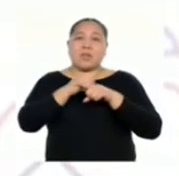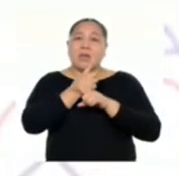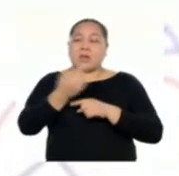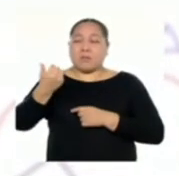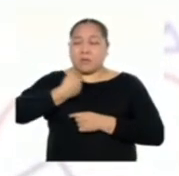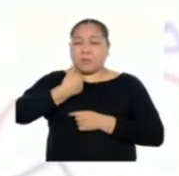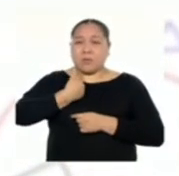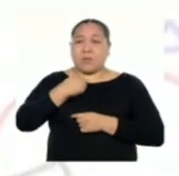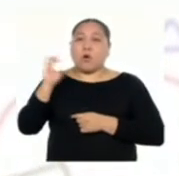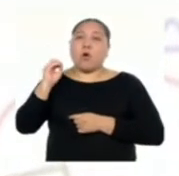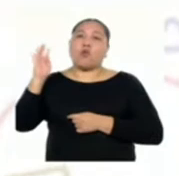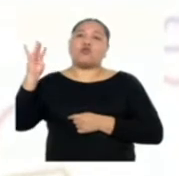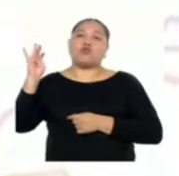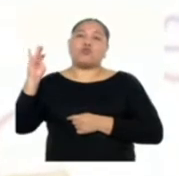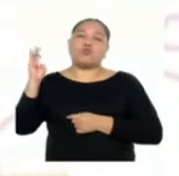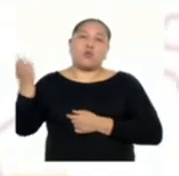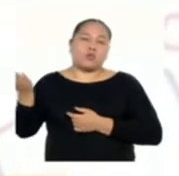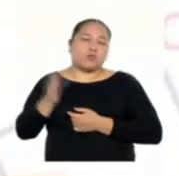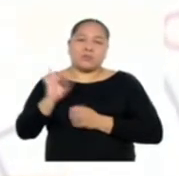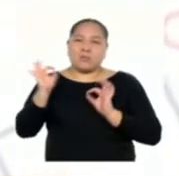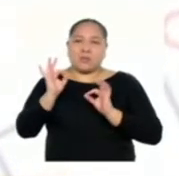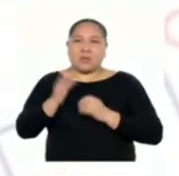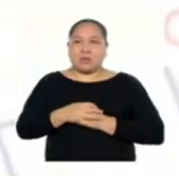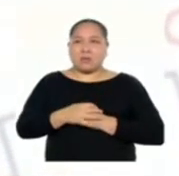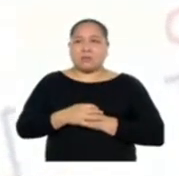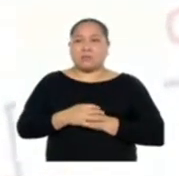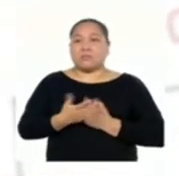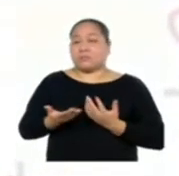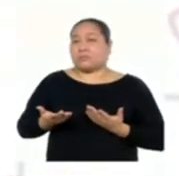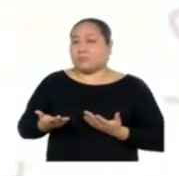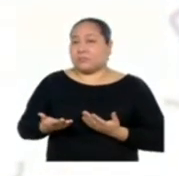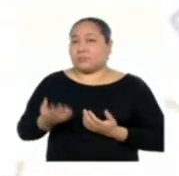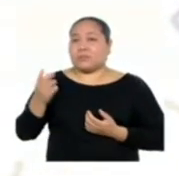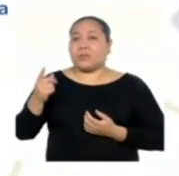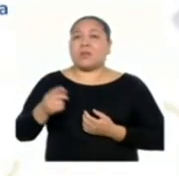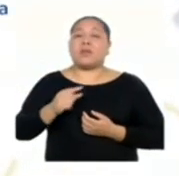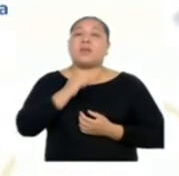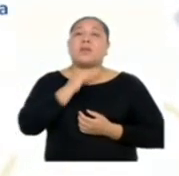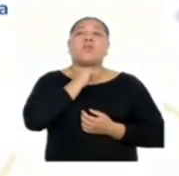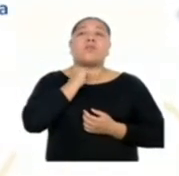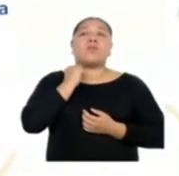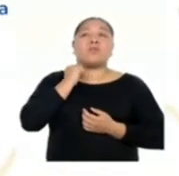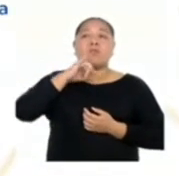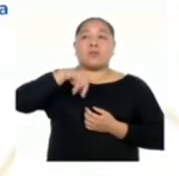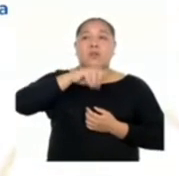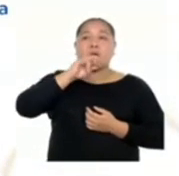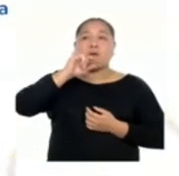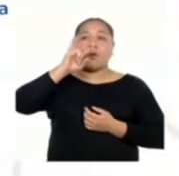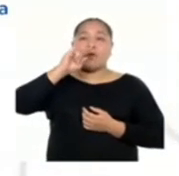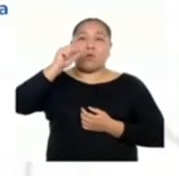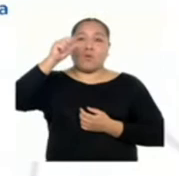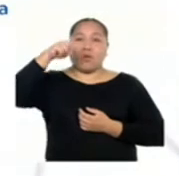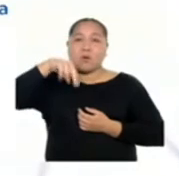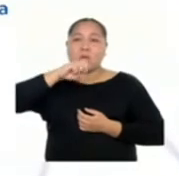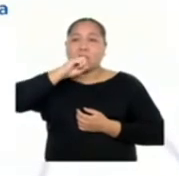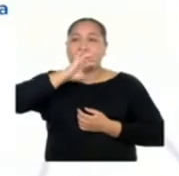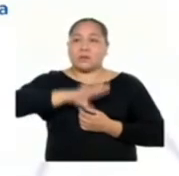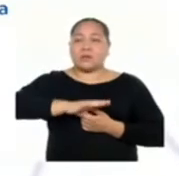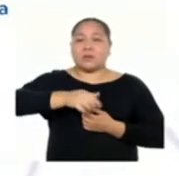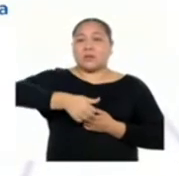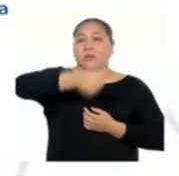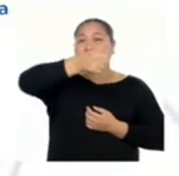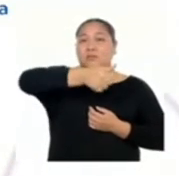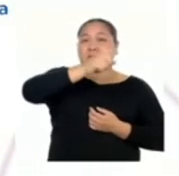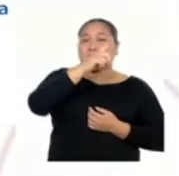sí y para sus maridos sus vestuarios. Mientras que el cura Juan de la Borda dice que los